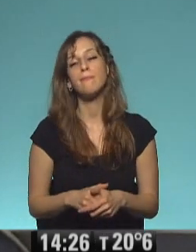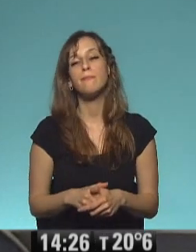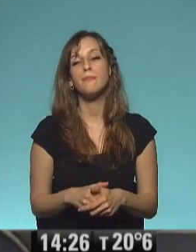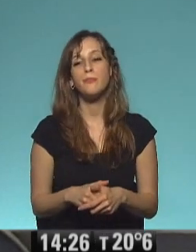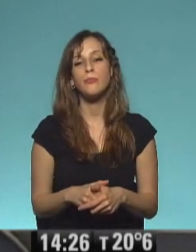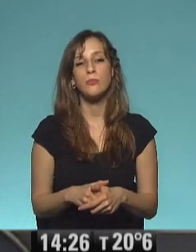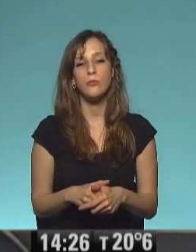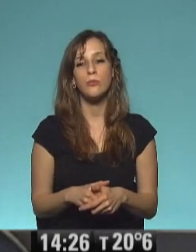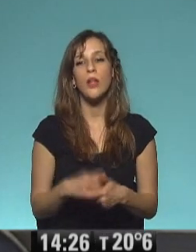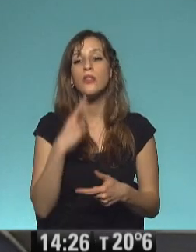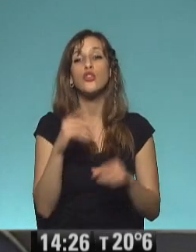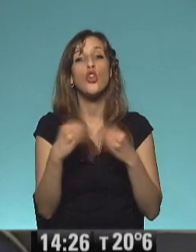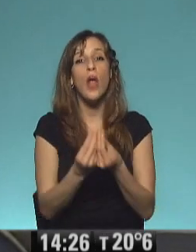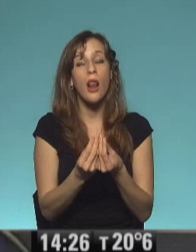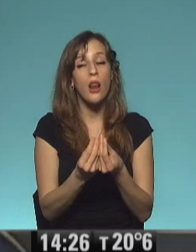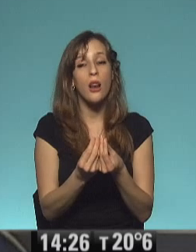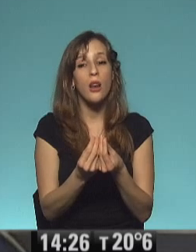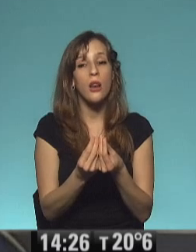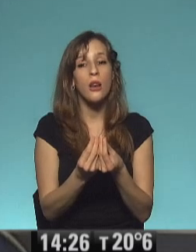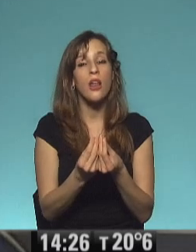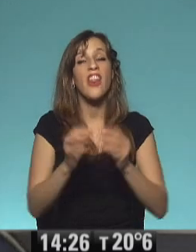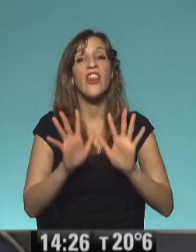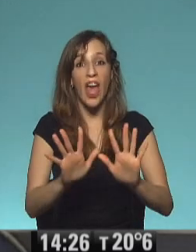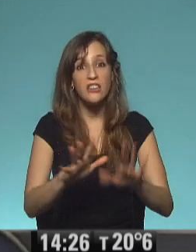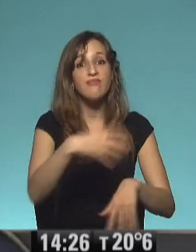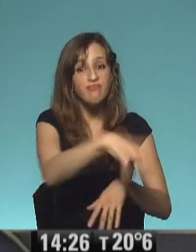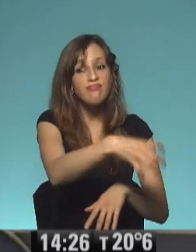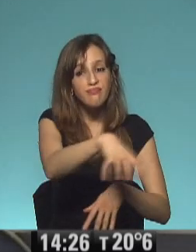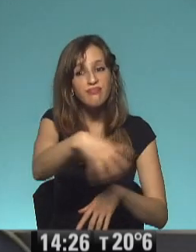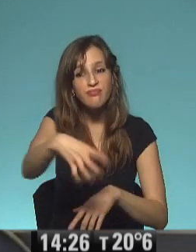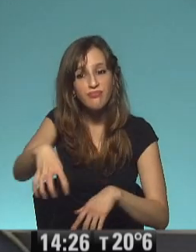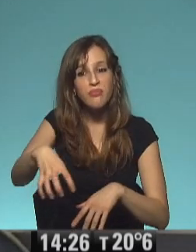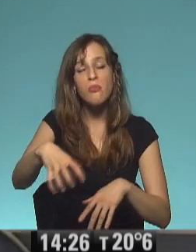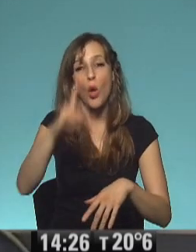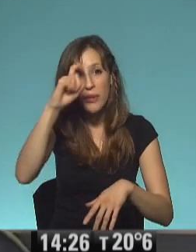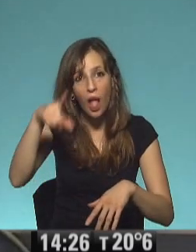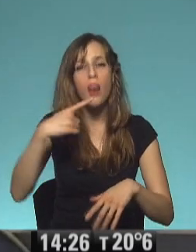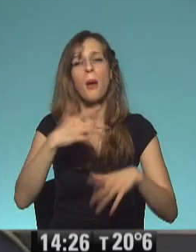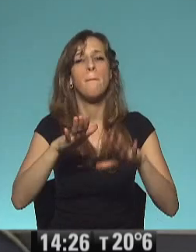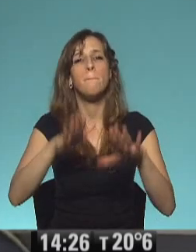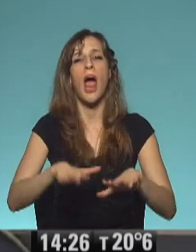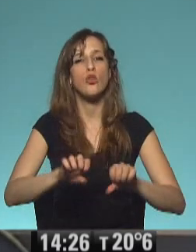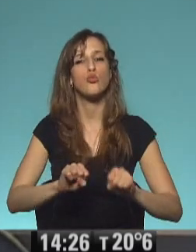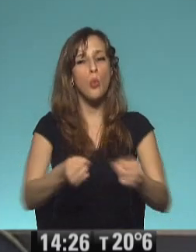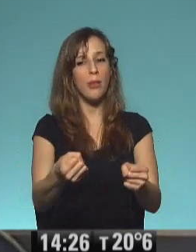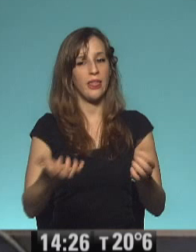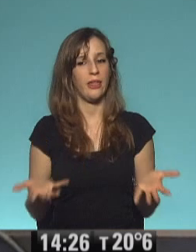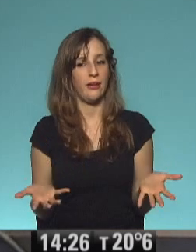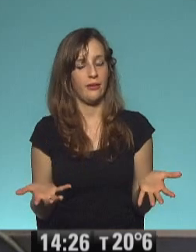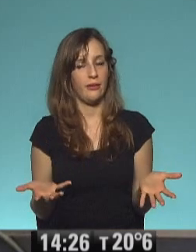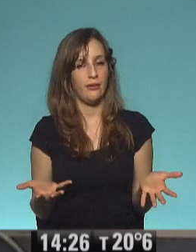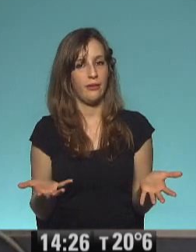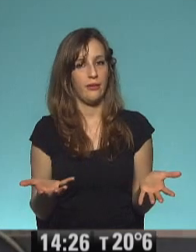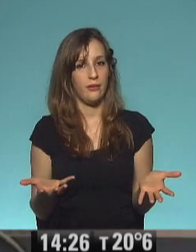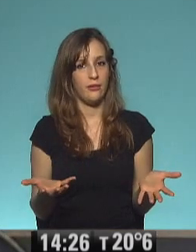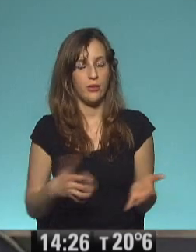10 en todo el país y los 10 se pararon incomprensiblemente. Y privaron a cada una de las provincias